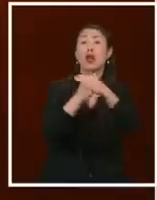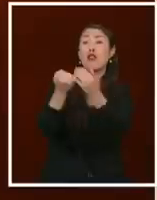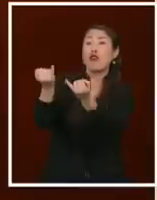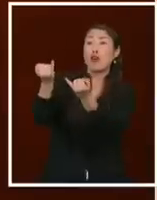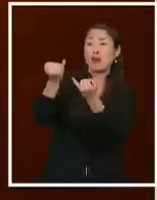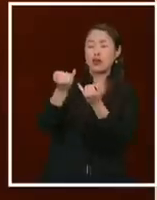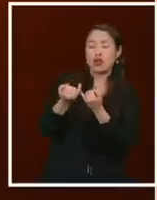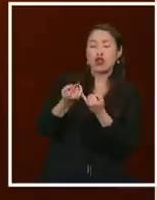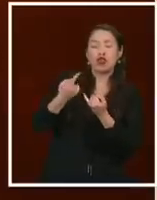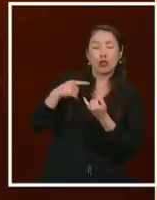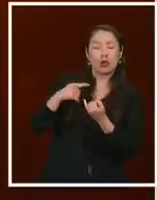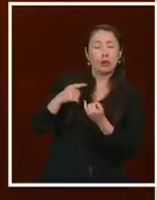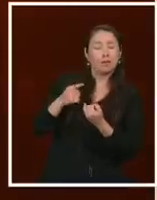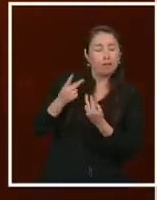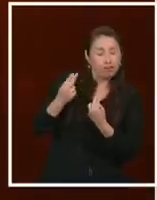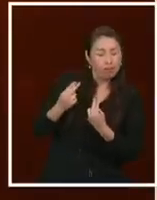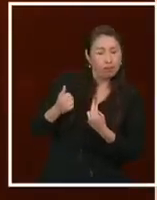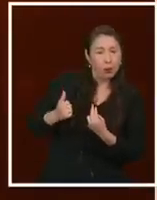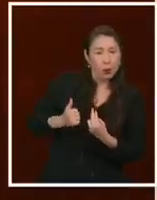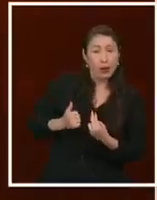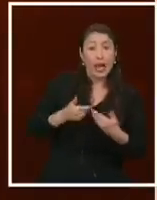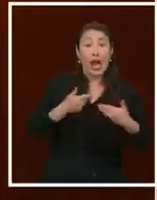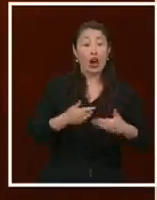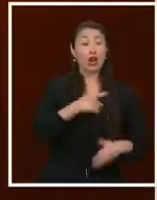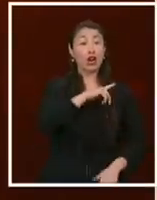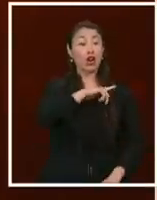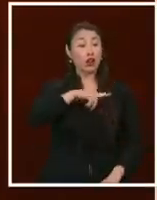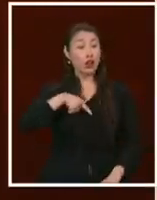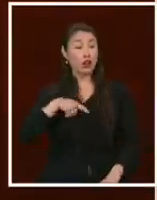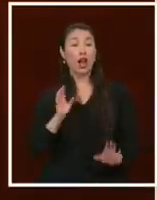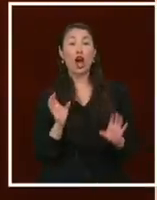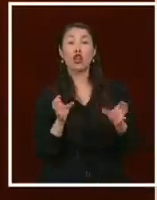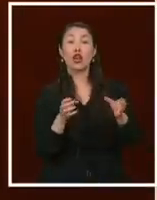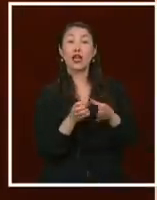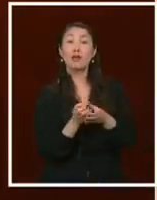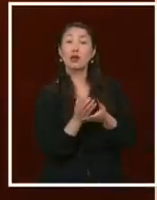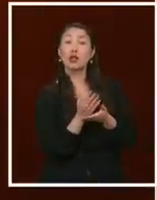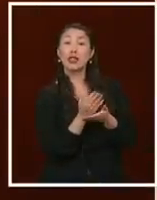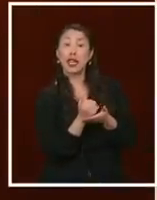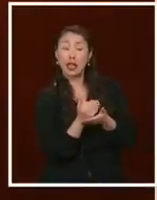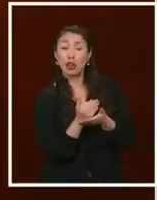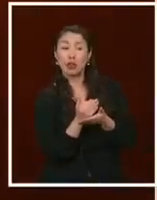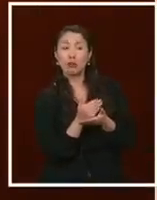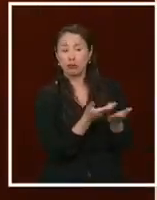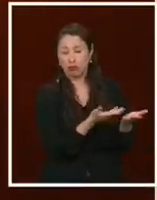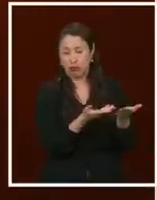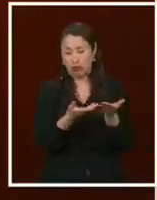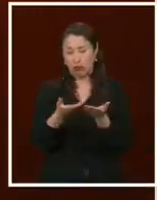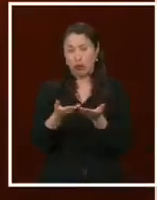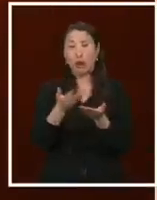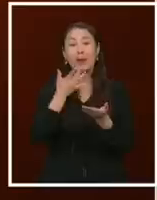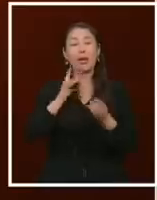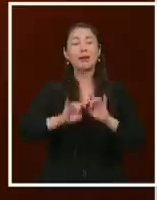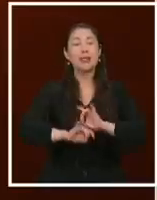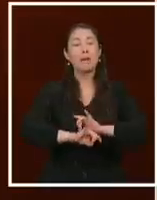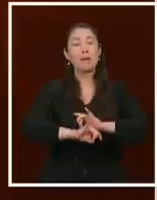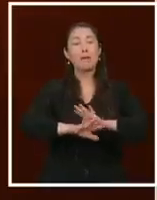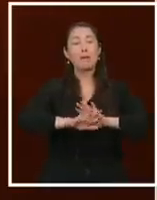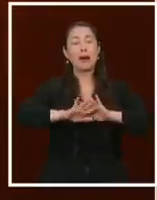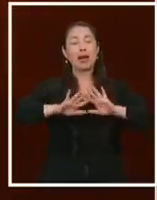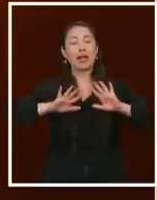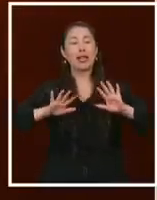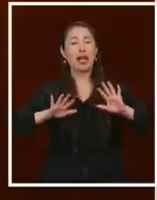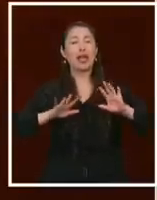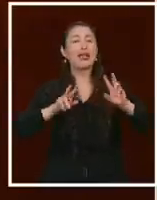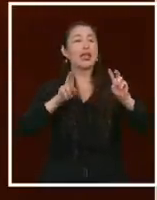desplegadas. Yo quisiera dejar al gobernador, a los organismos técnicos para poder hacer mayor claridad respecto de